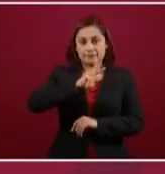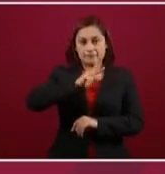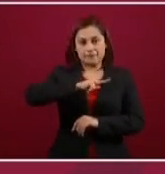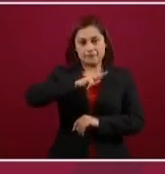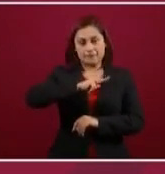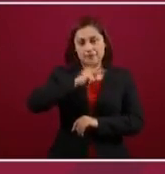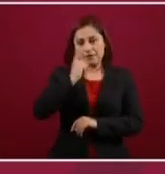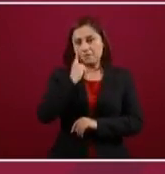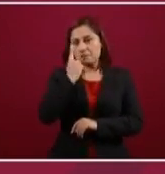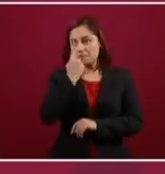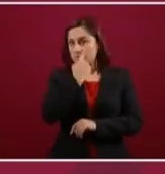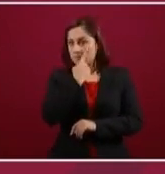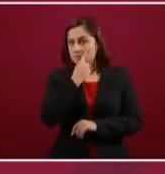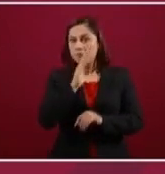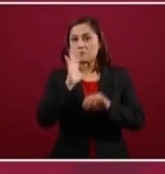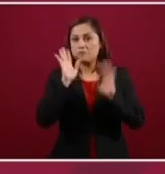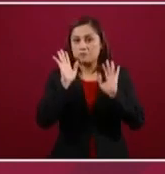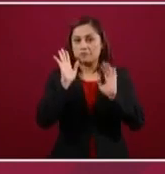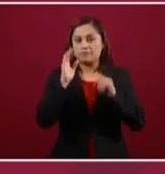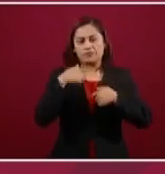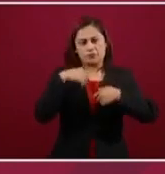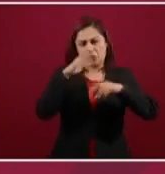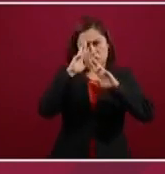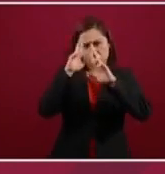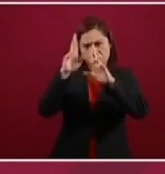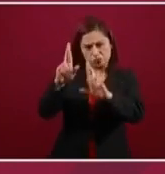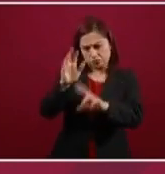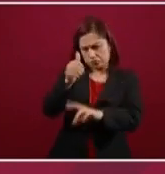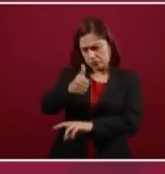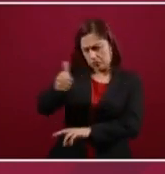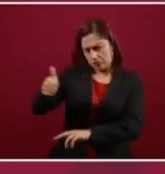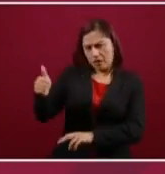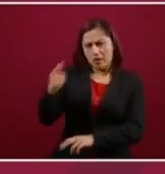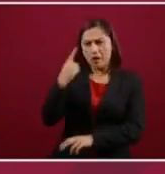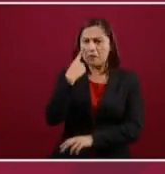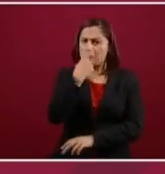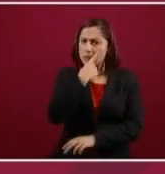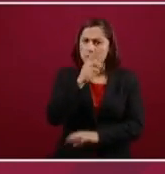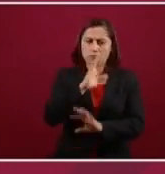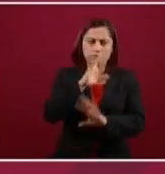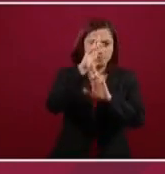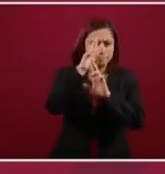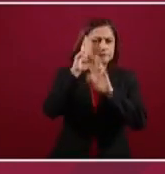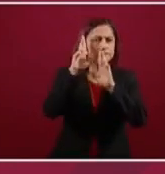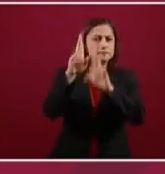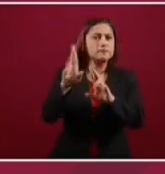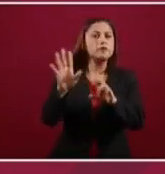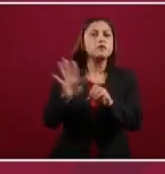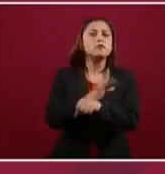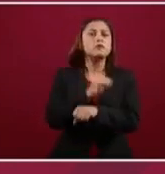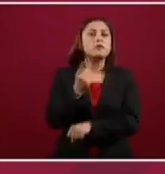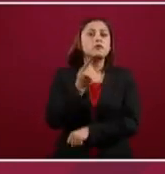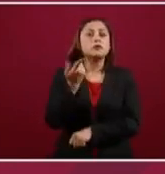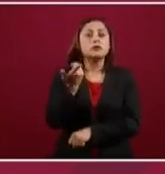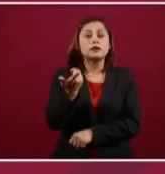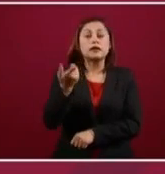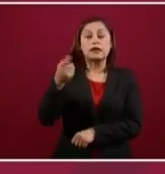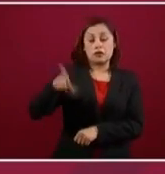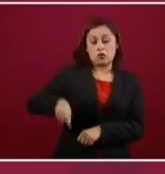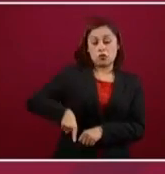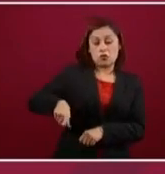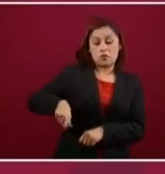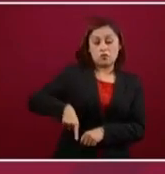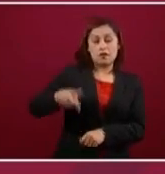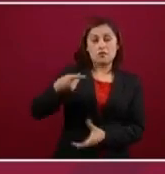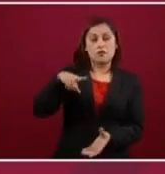punto de vista, y respeto todos los puntos de vista, porque aquí este gobierno es de mujeres y de hombres